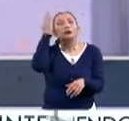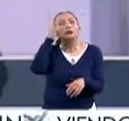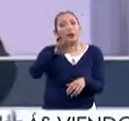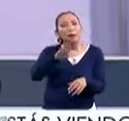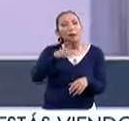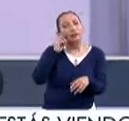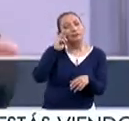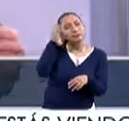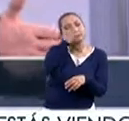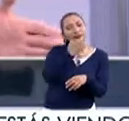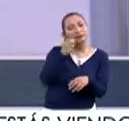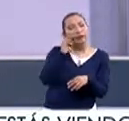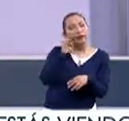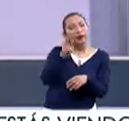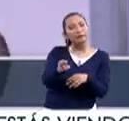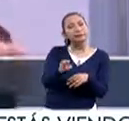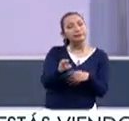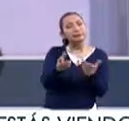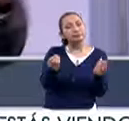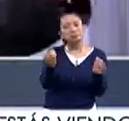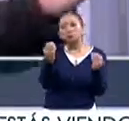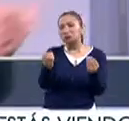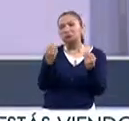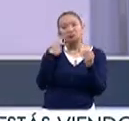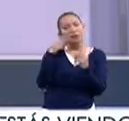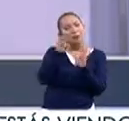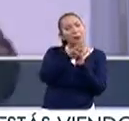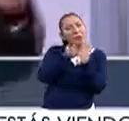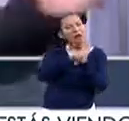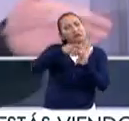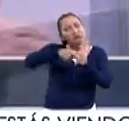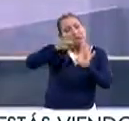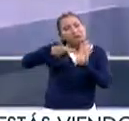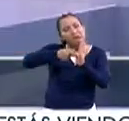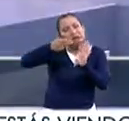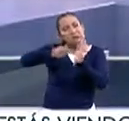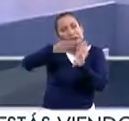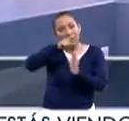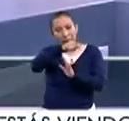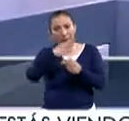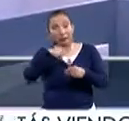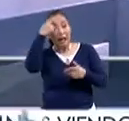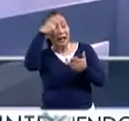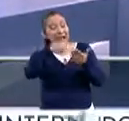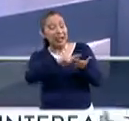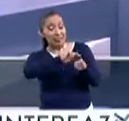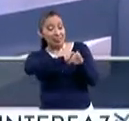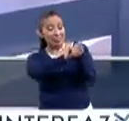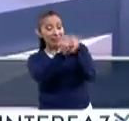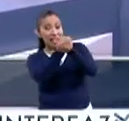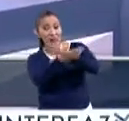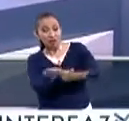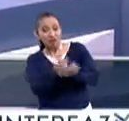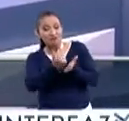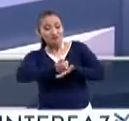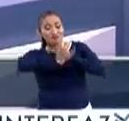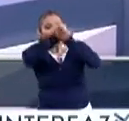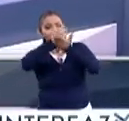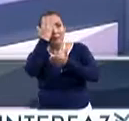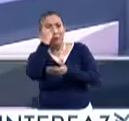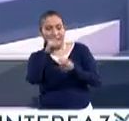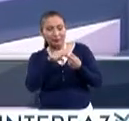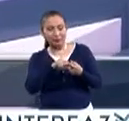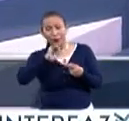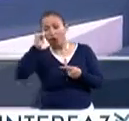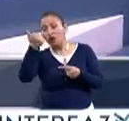y hemos experimentado muchas muchas metodologías desde la gente que pensaba que la traducción era una forma de aprender